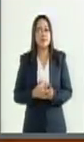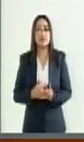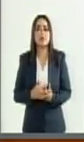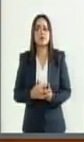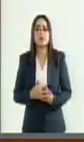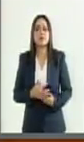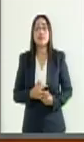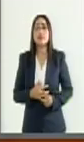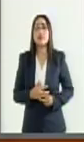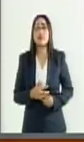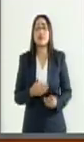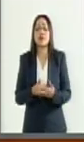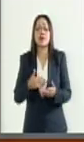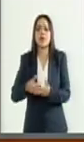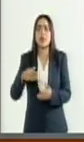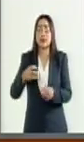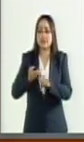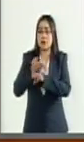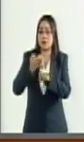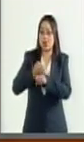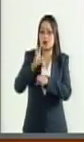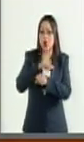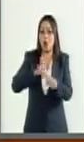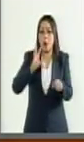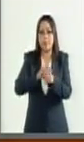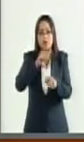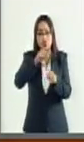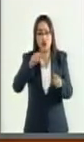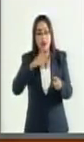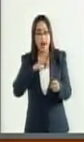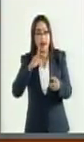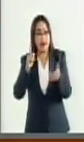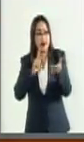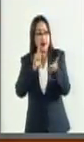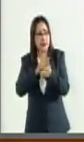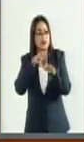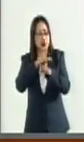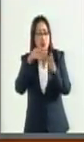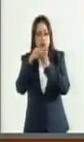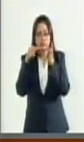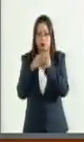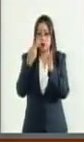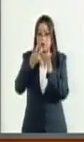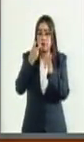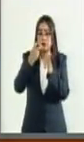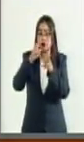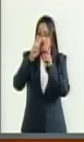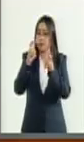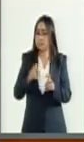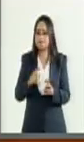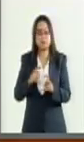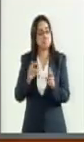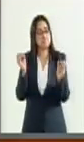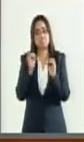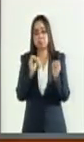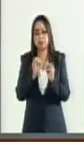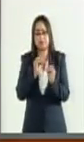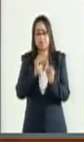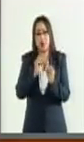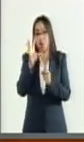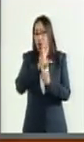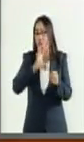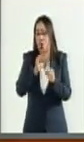Actualmente no todas las entidades federativas cuentan con sus legislaciones, con normas en estas materias, lo cual hace que